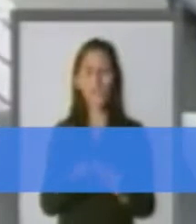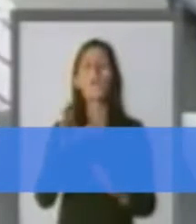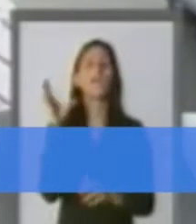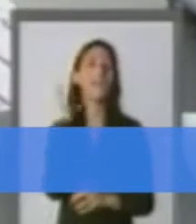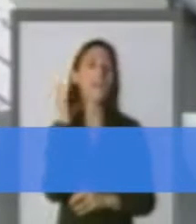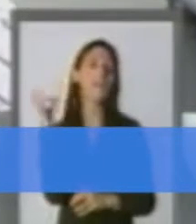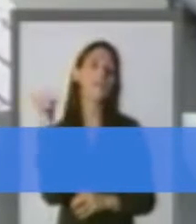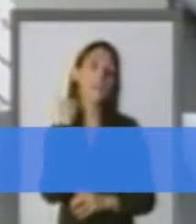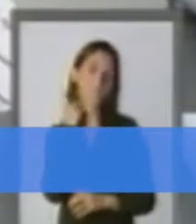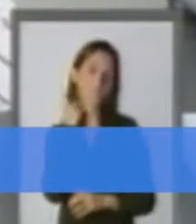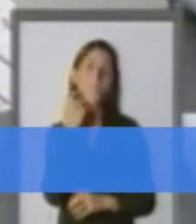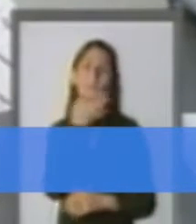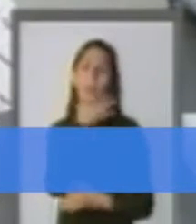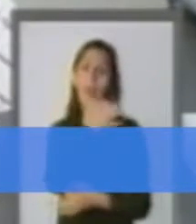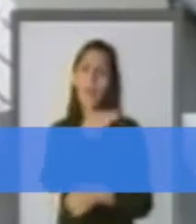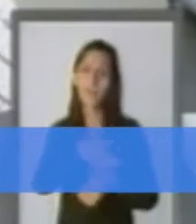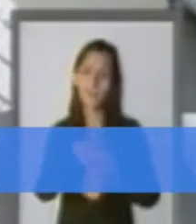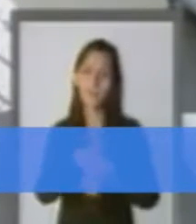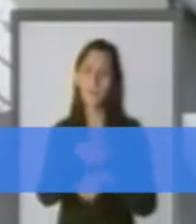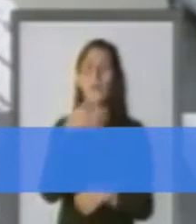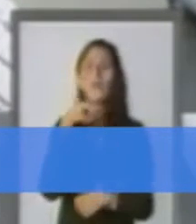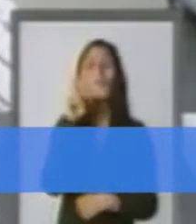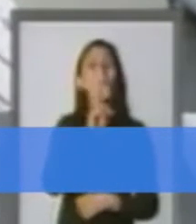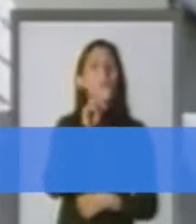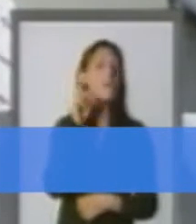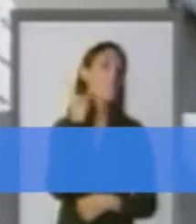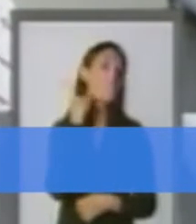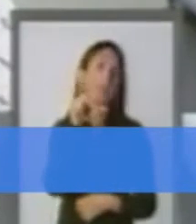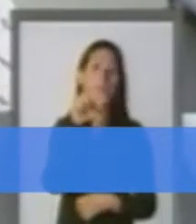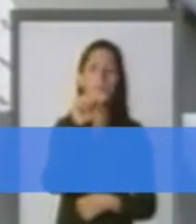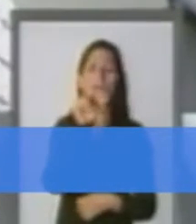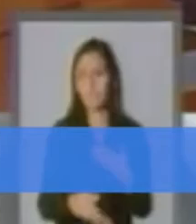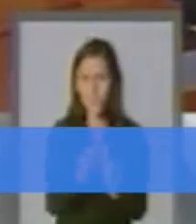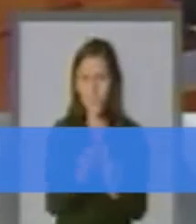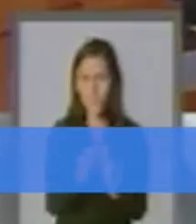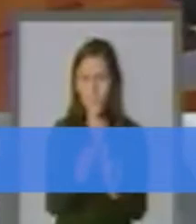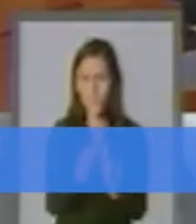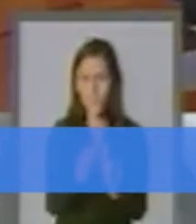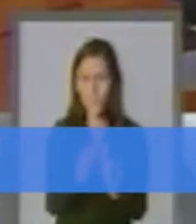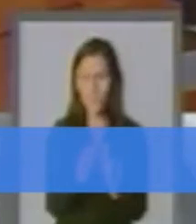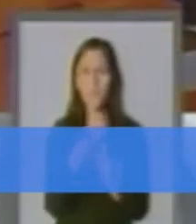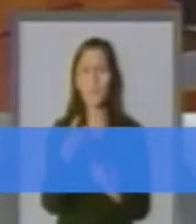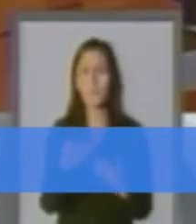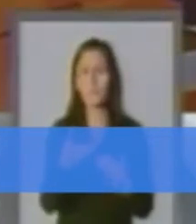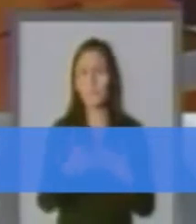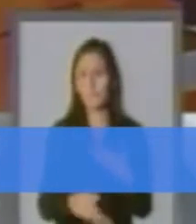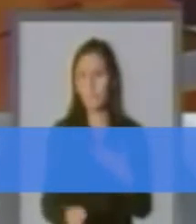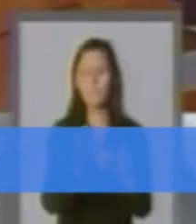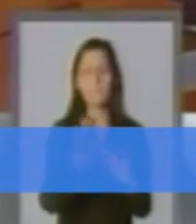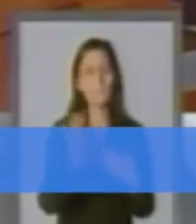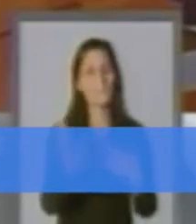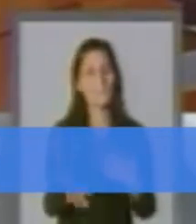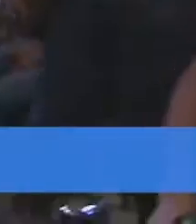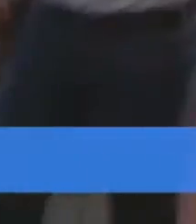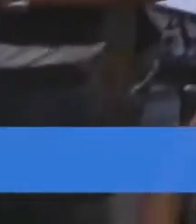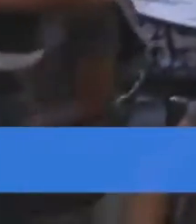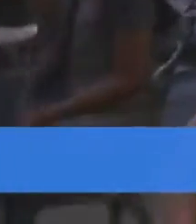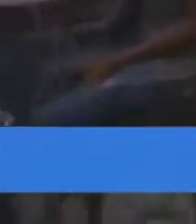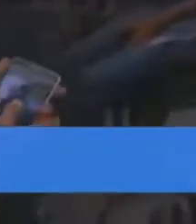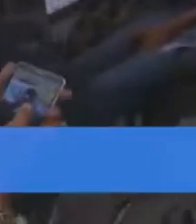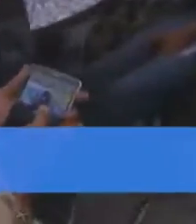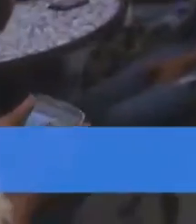el noticiario. Los pobladores del Chivatero vienen a Cuernavaca a anunciar la conformación de su policía